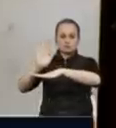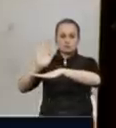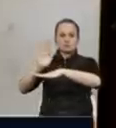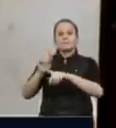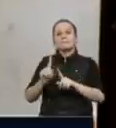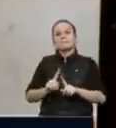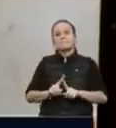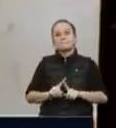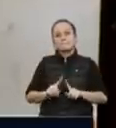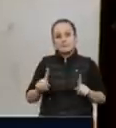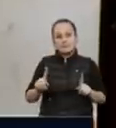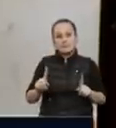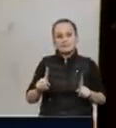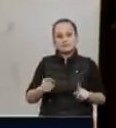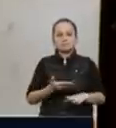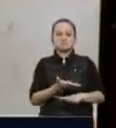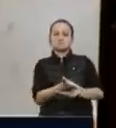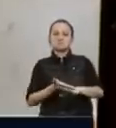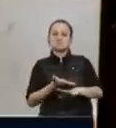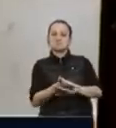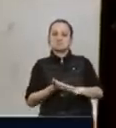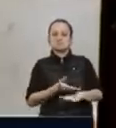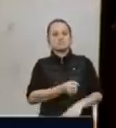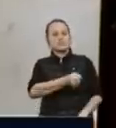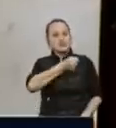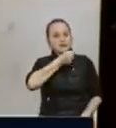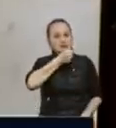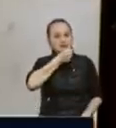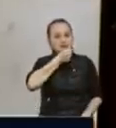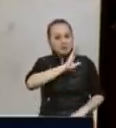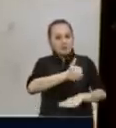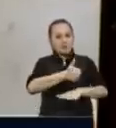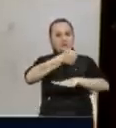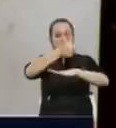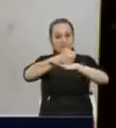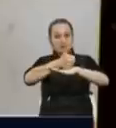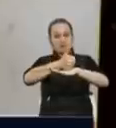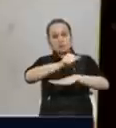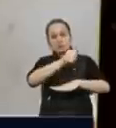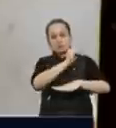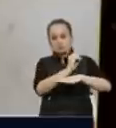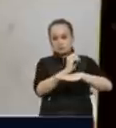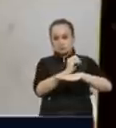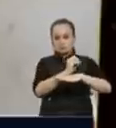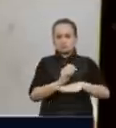pero era exigiendo la entrevista al jefe de la otra organización.